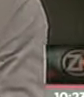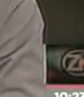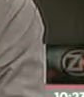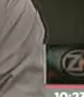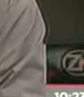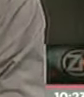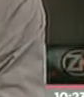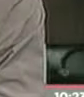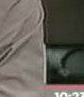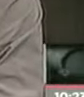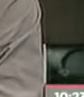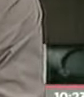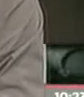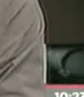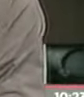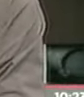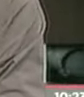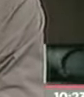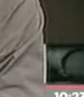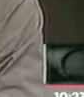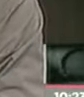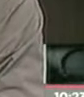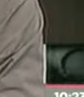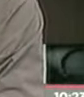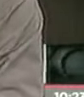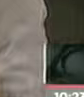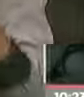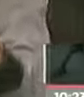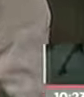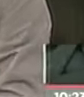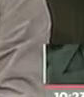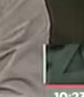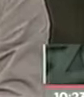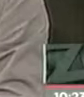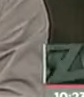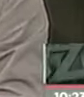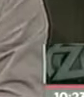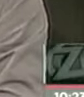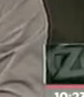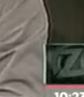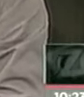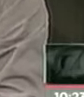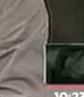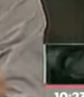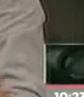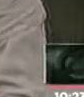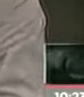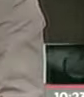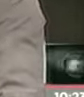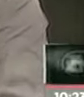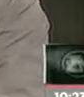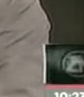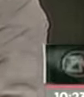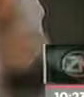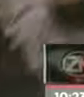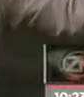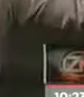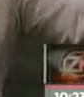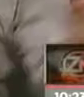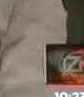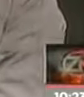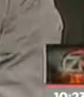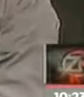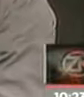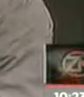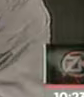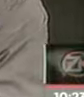en la embajada de Venezuela en Washington, en Estados Unidos. Estamos hablando de aquellas personas que están haciendo todo lo posible para